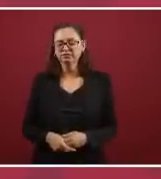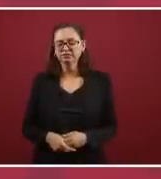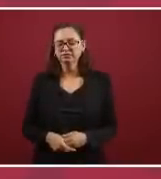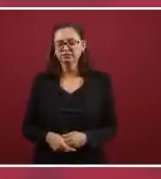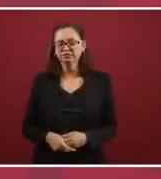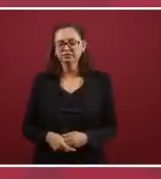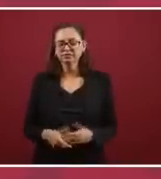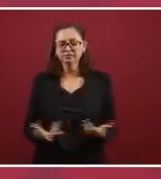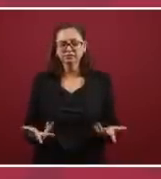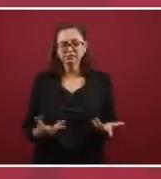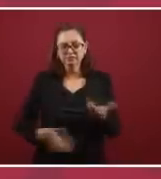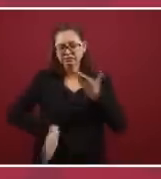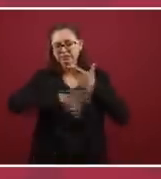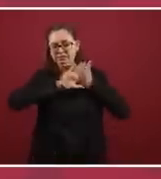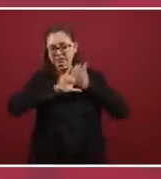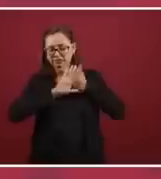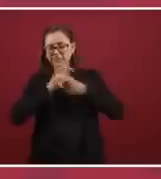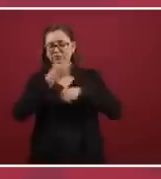nos afectó